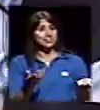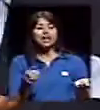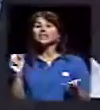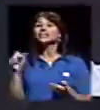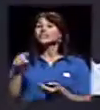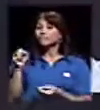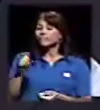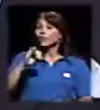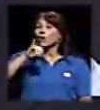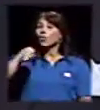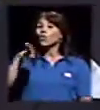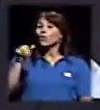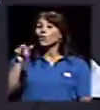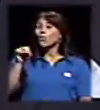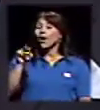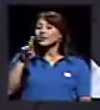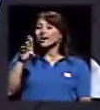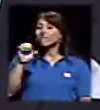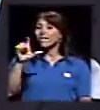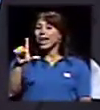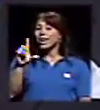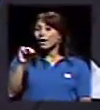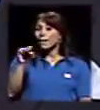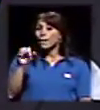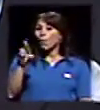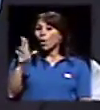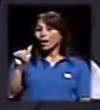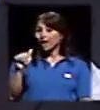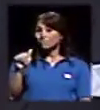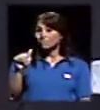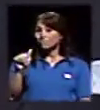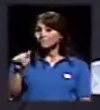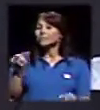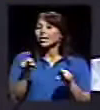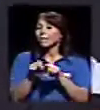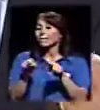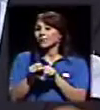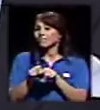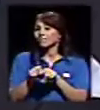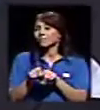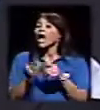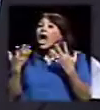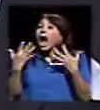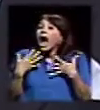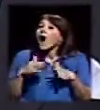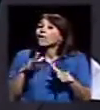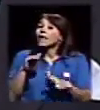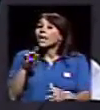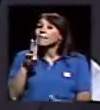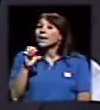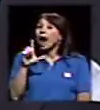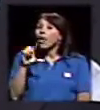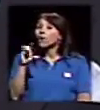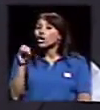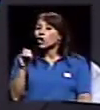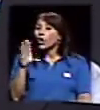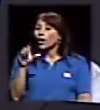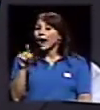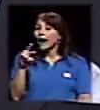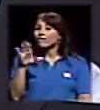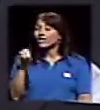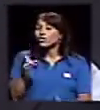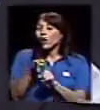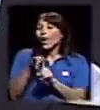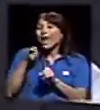Juan Rafael Mora, digamos, sería el siguiente personaje, aunque Braulio Carrillo era originario de Heredia,